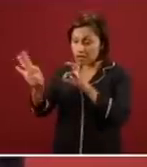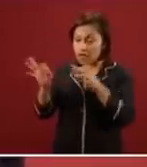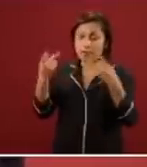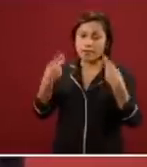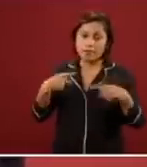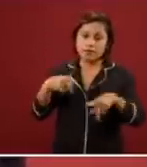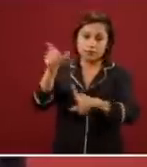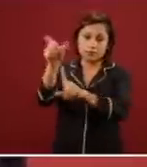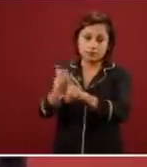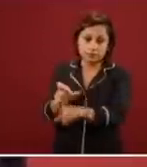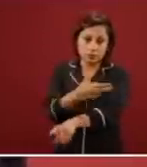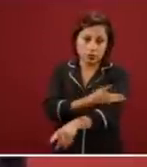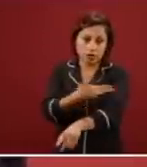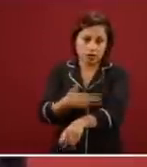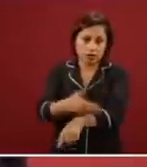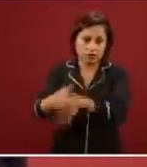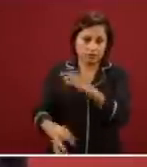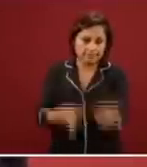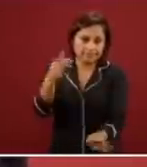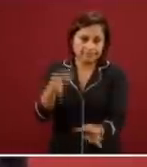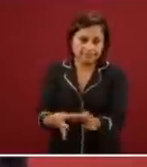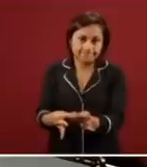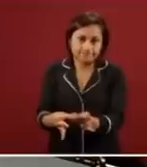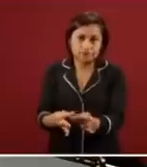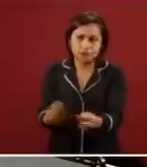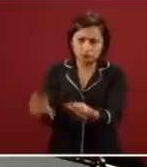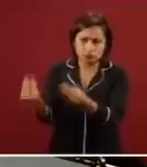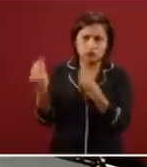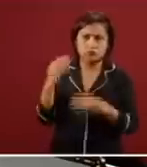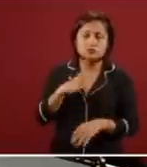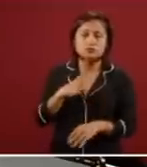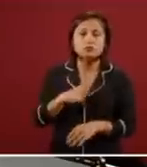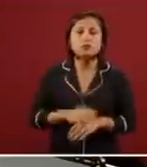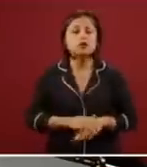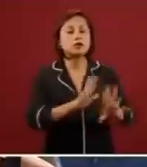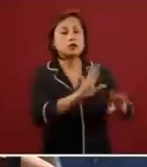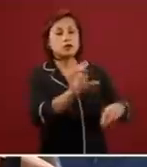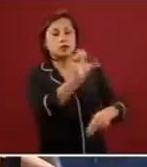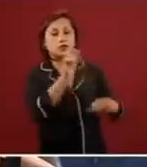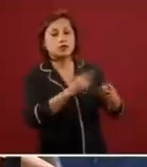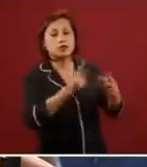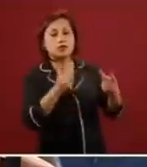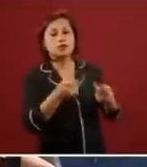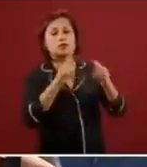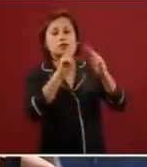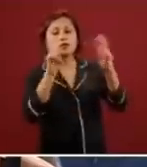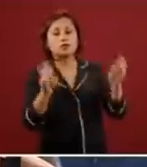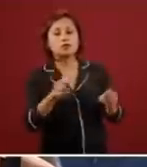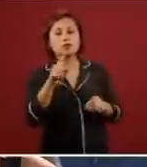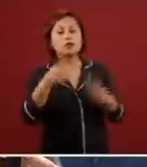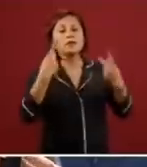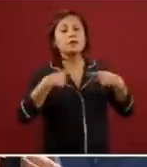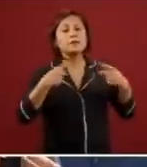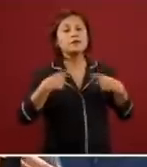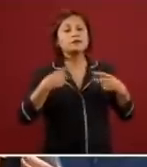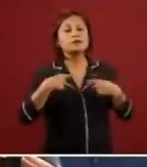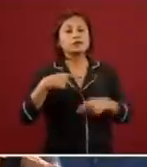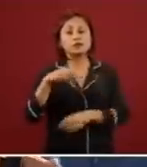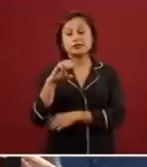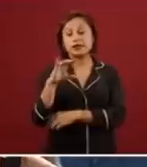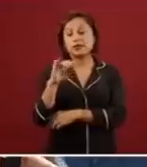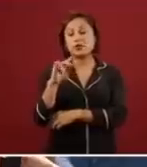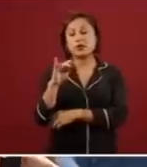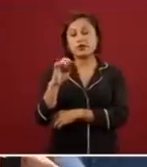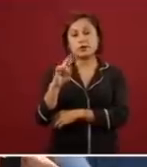gente íntegra. Oye, nada más, en el caso de los asilados ecuatorianos que van a estar en nuestro país, su manutención corre a